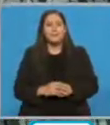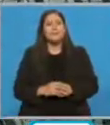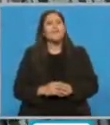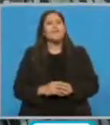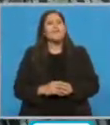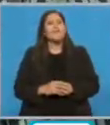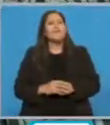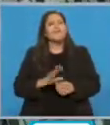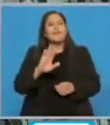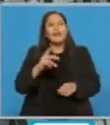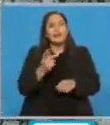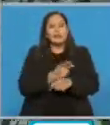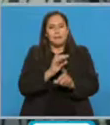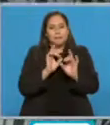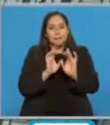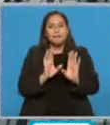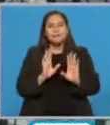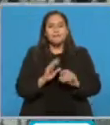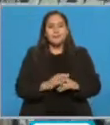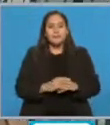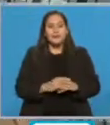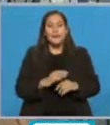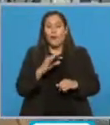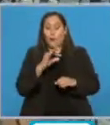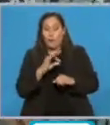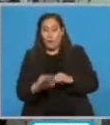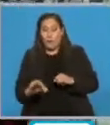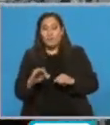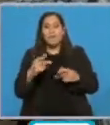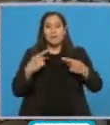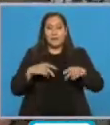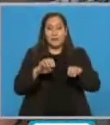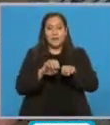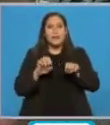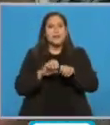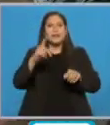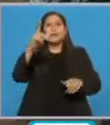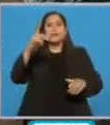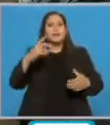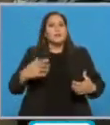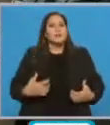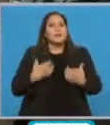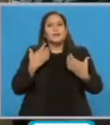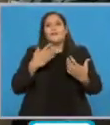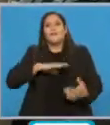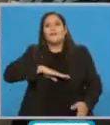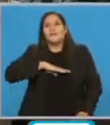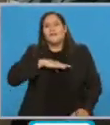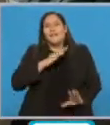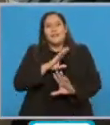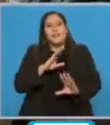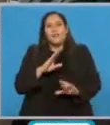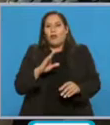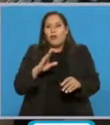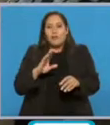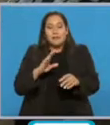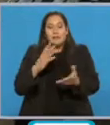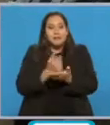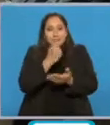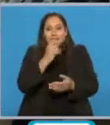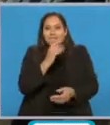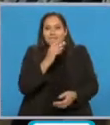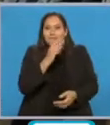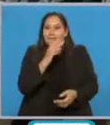Lo que sucedió que en una final los aficionados no quedaron conformes con los resultados y de ahí